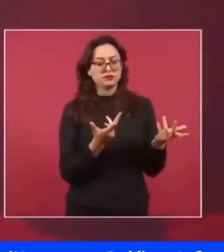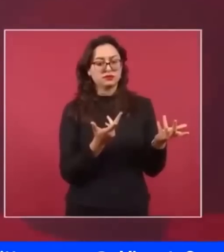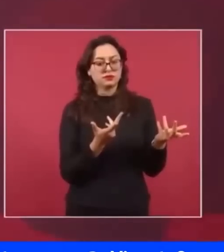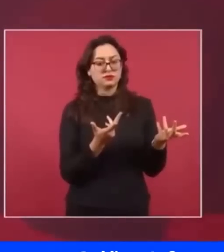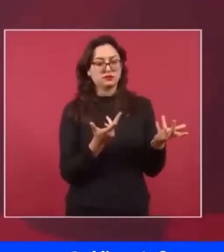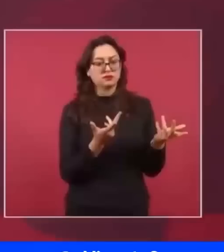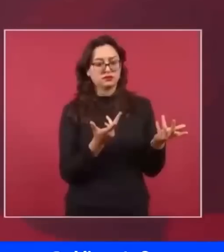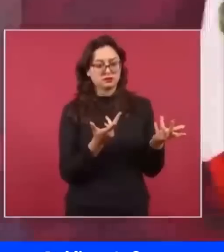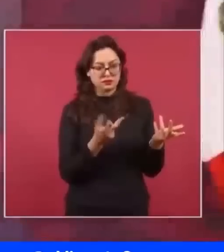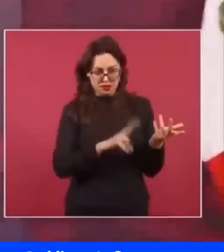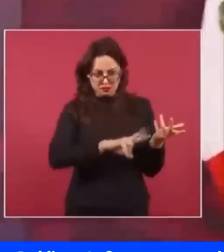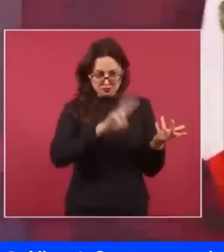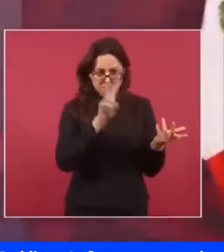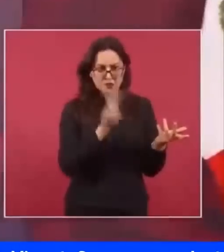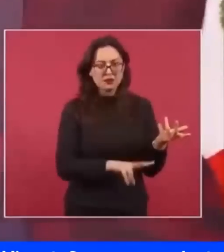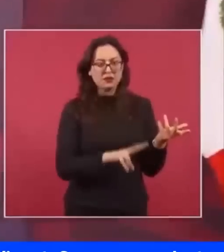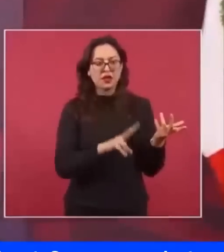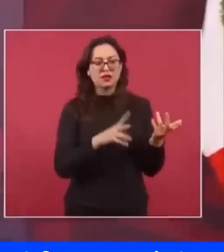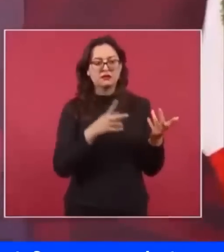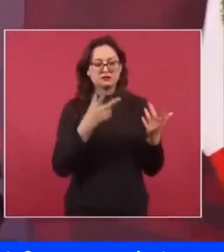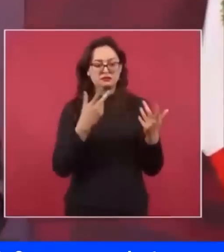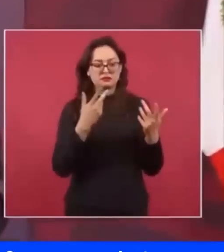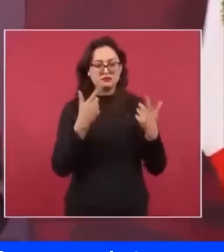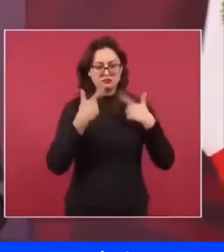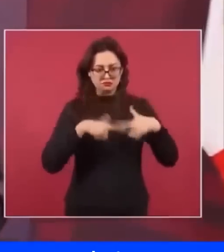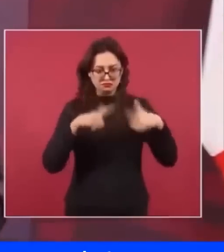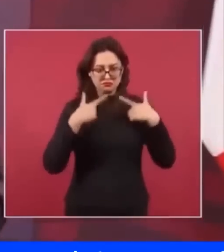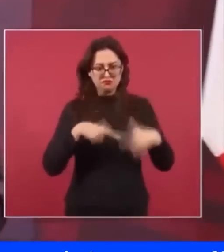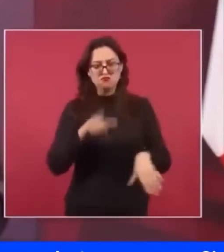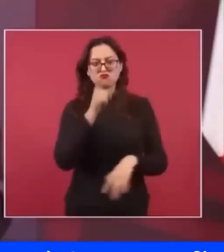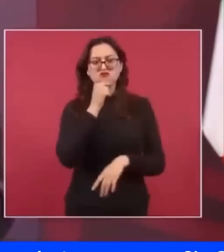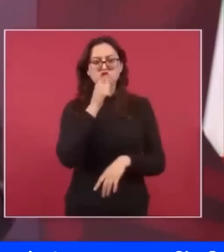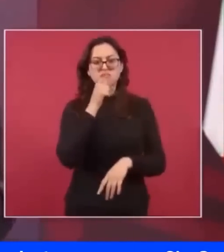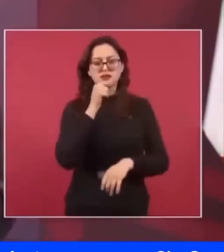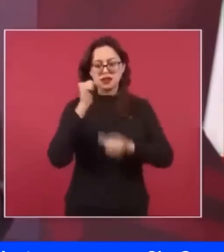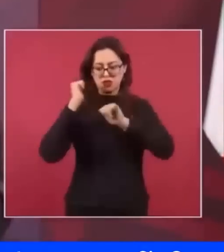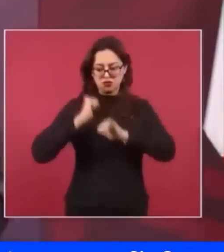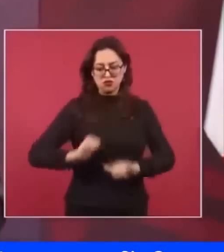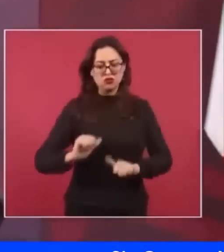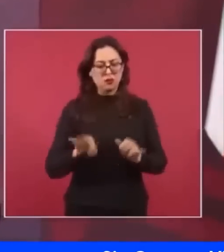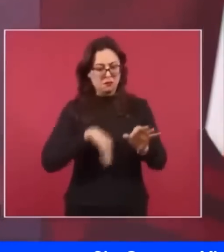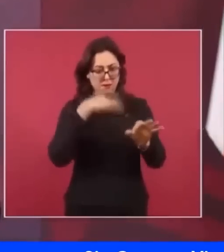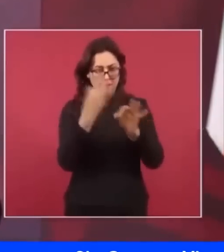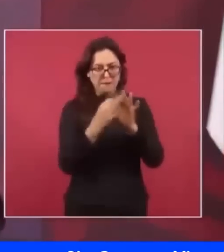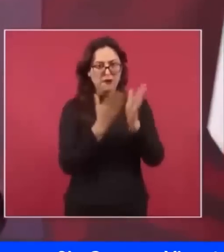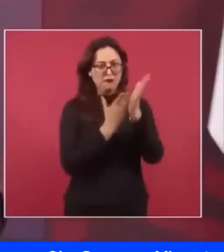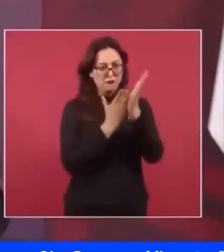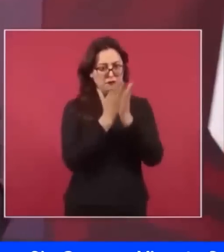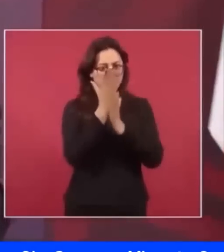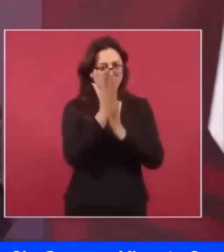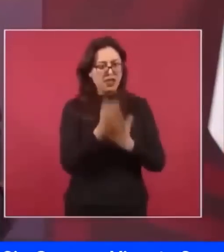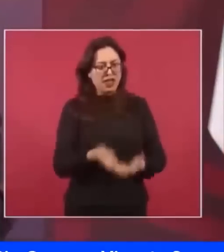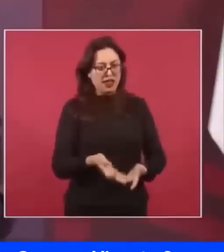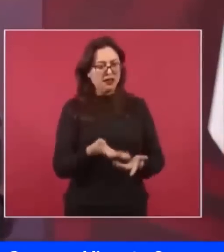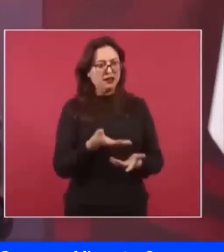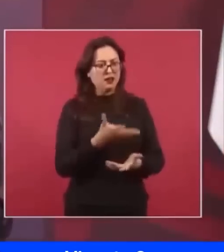con rectitud, con integridad, las agencias del gobierno de Estados Unidos